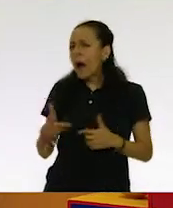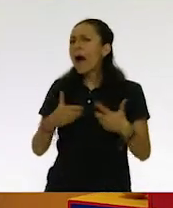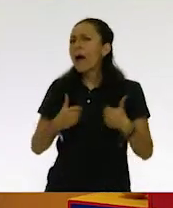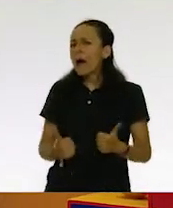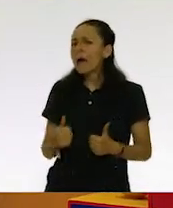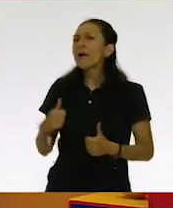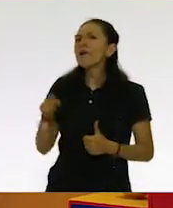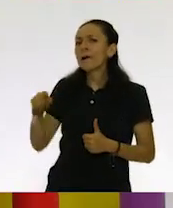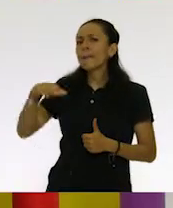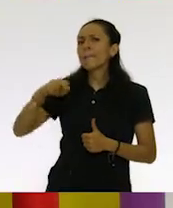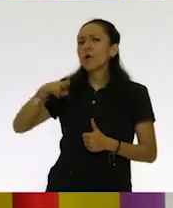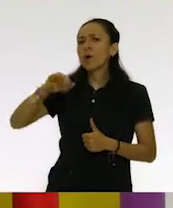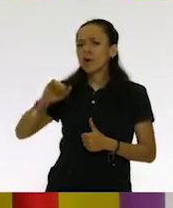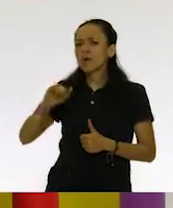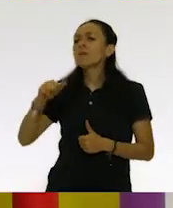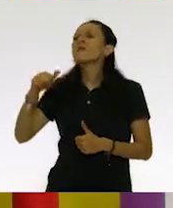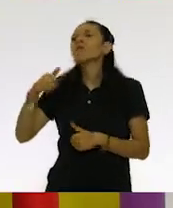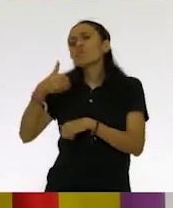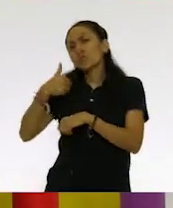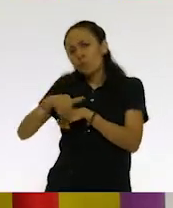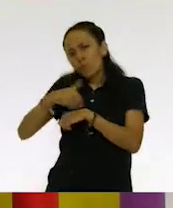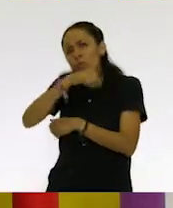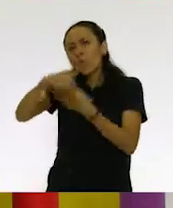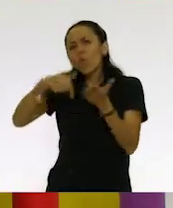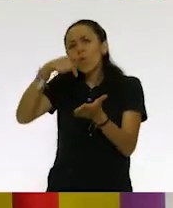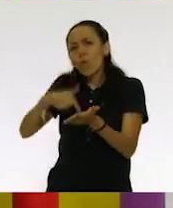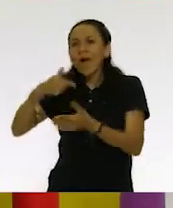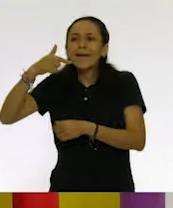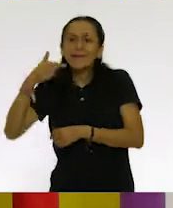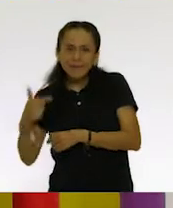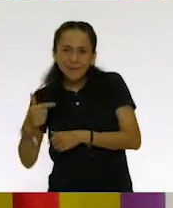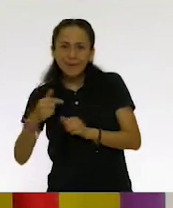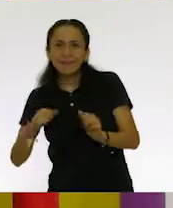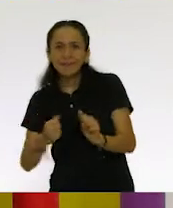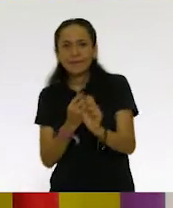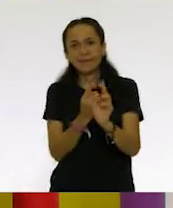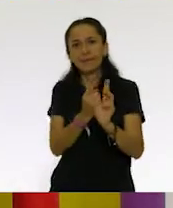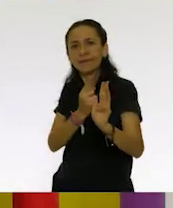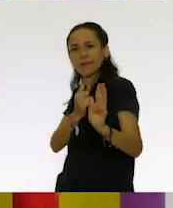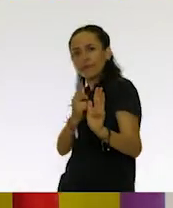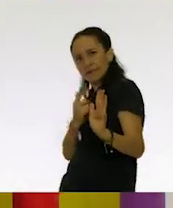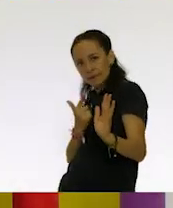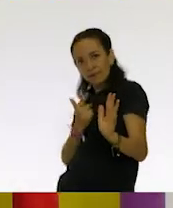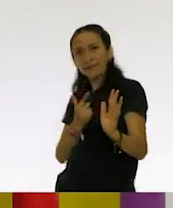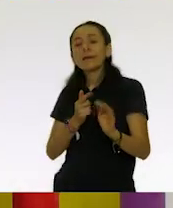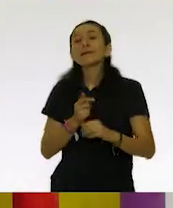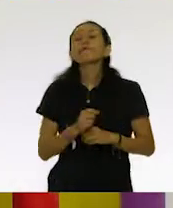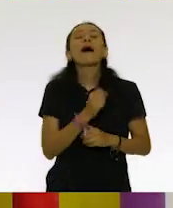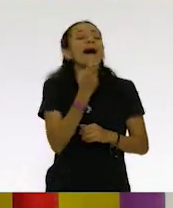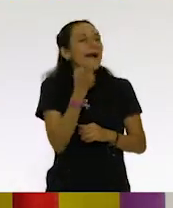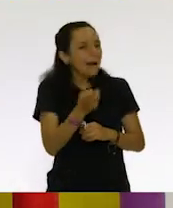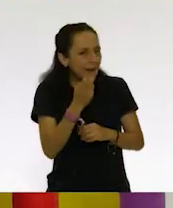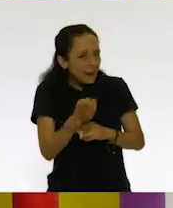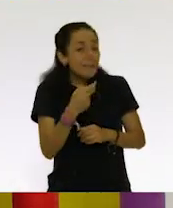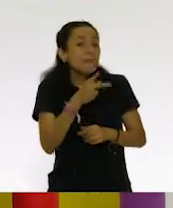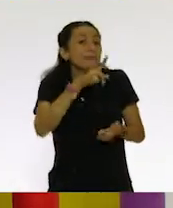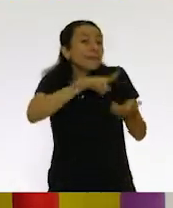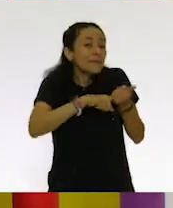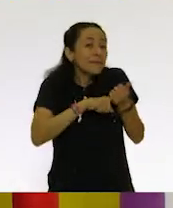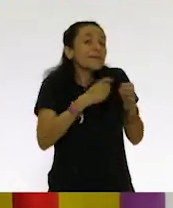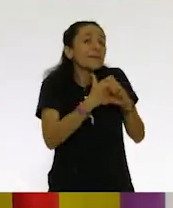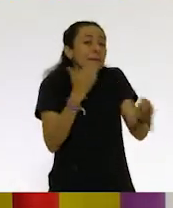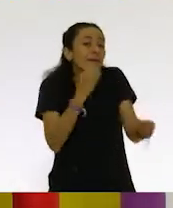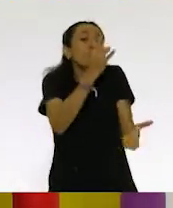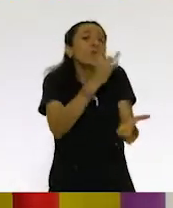número 7 de la fila. Sí, pero en el autobús solo había 5 lugares disponibles. Entonces Moni y la persona